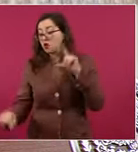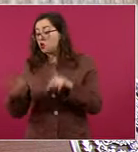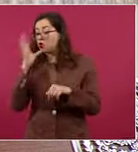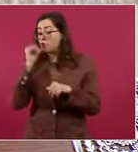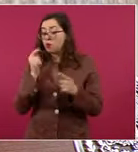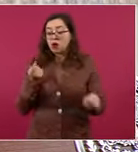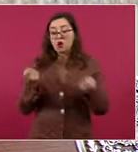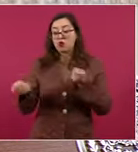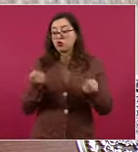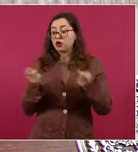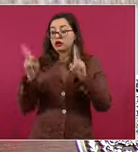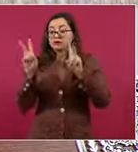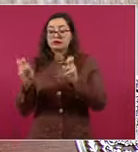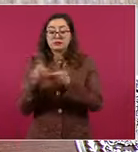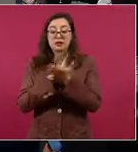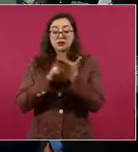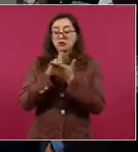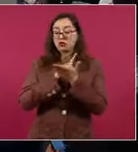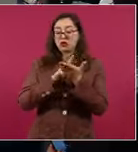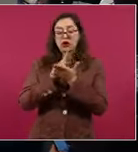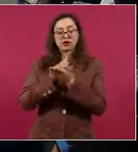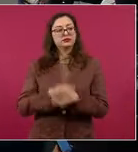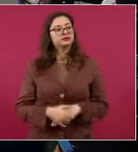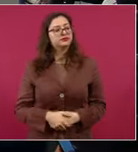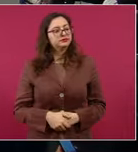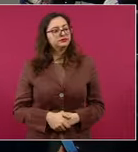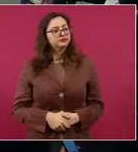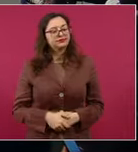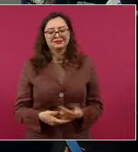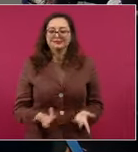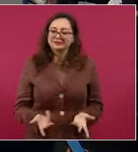a Estados Unidos. Falso.